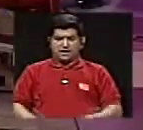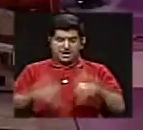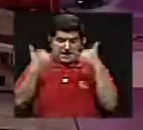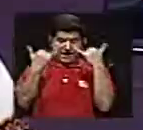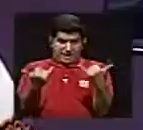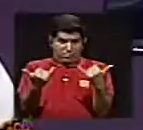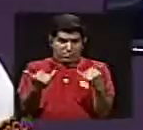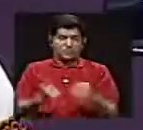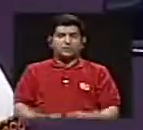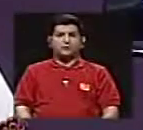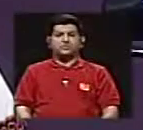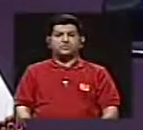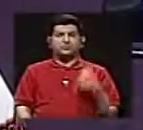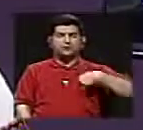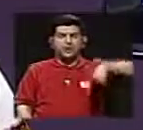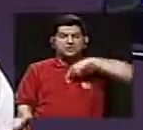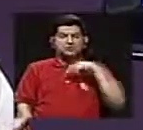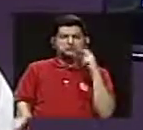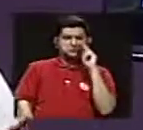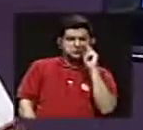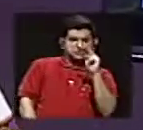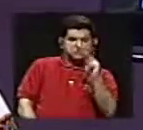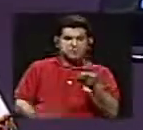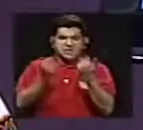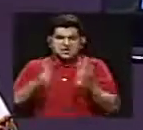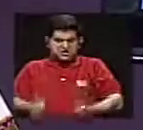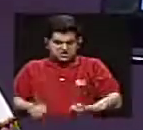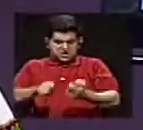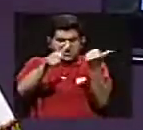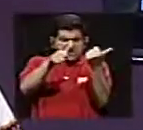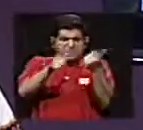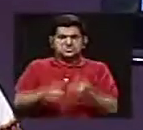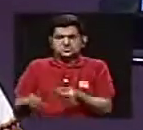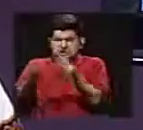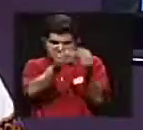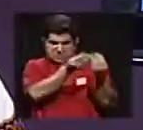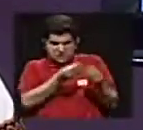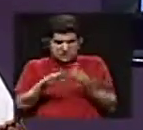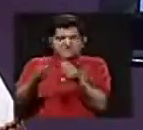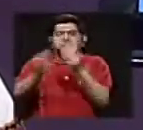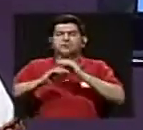Ahora vemos que nos quiere echar de nuestros terrenos